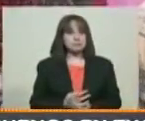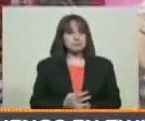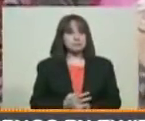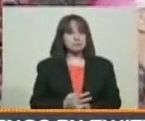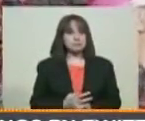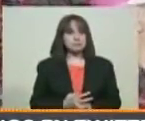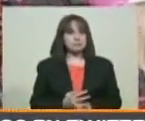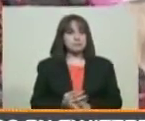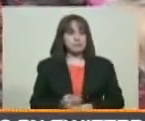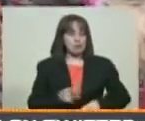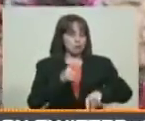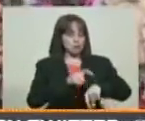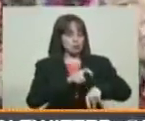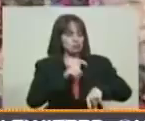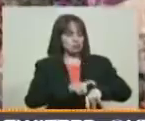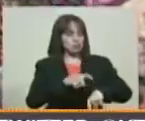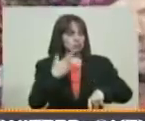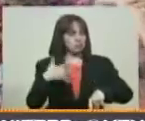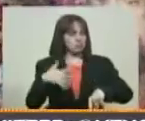Y son las